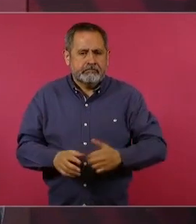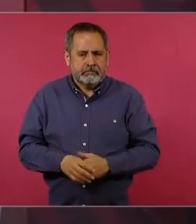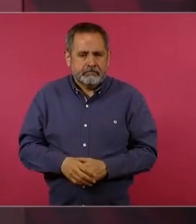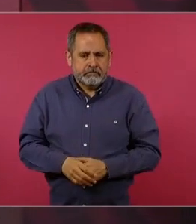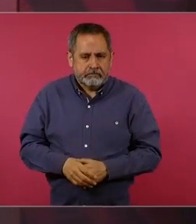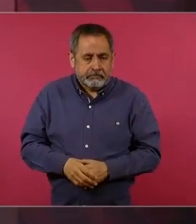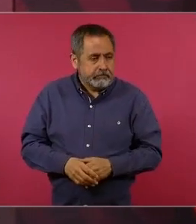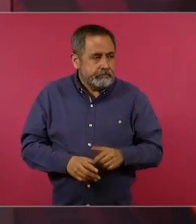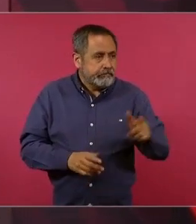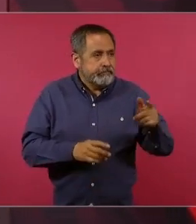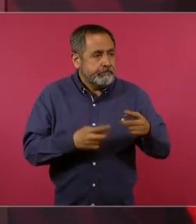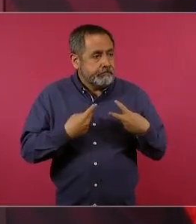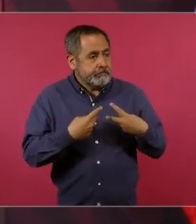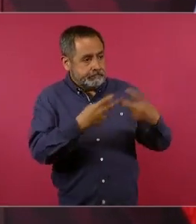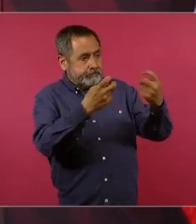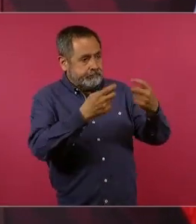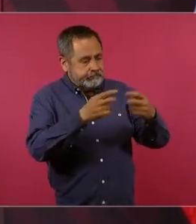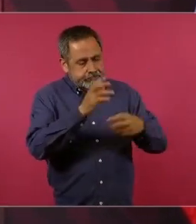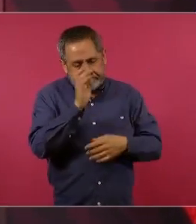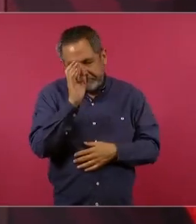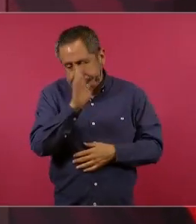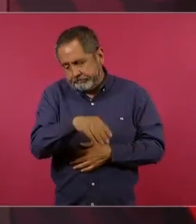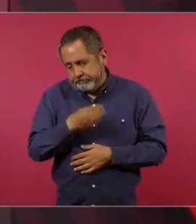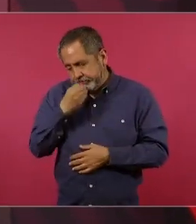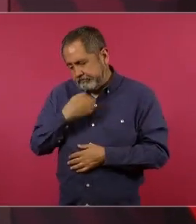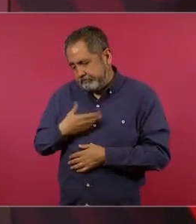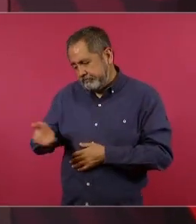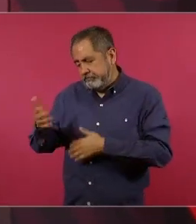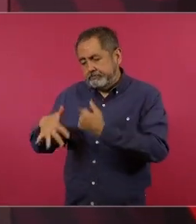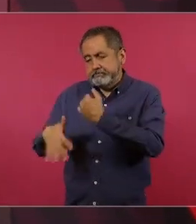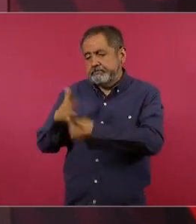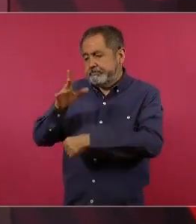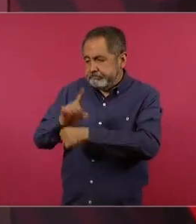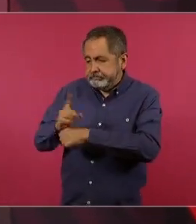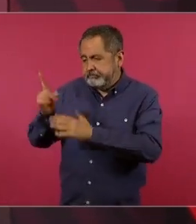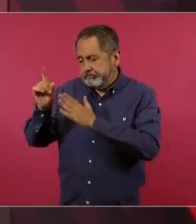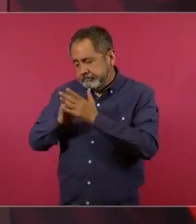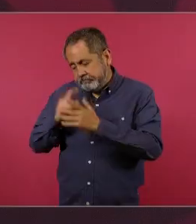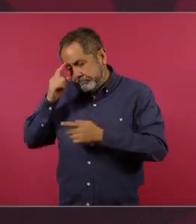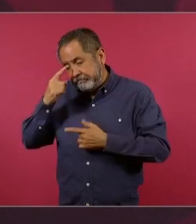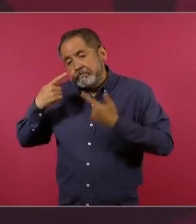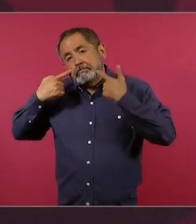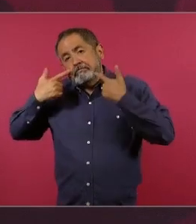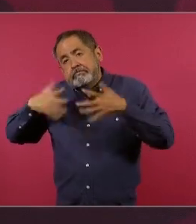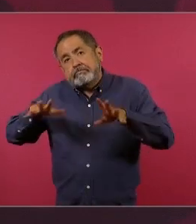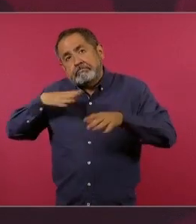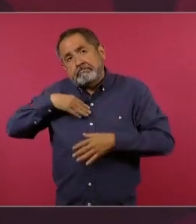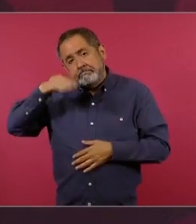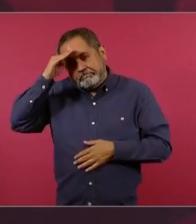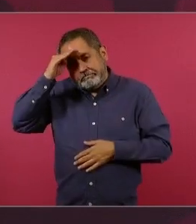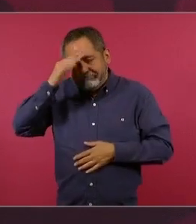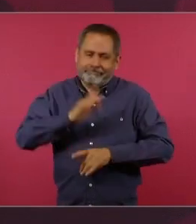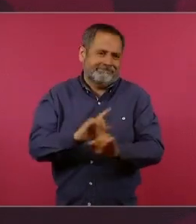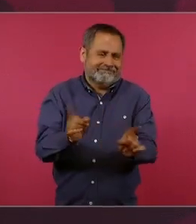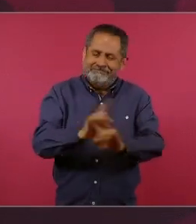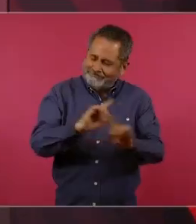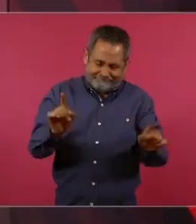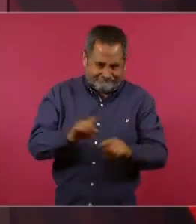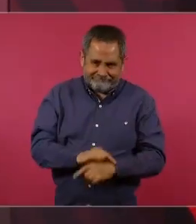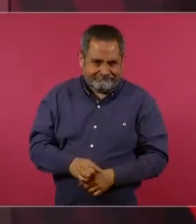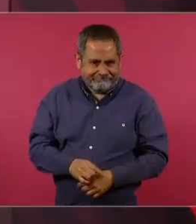¿no? Me voy a ir de vacaciones 15 días, un mes, lo voy a pensar. No.